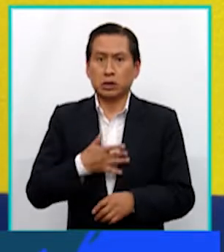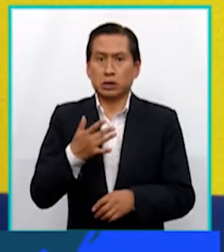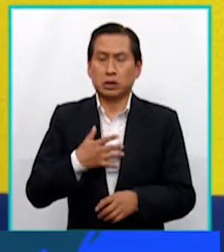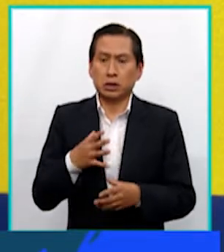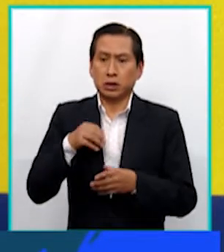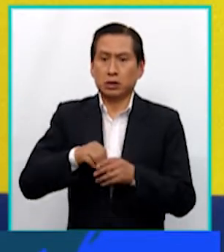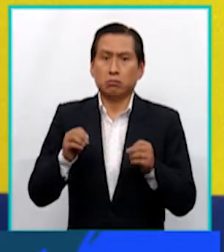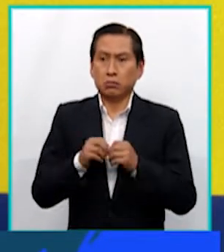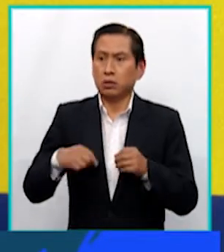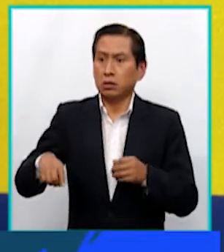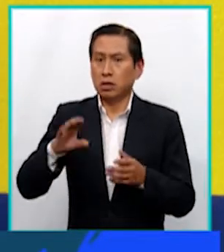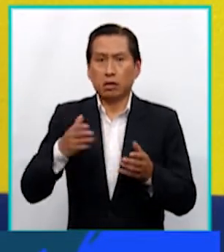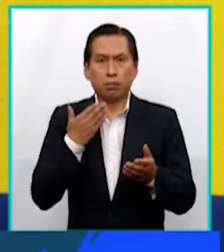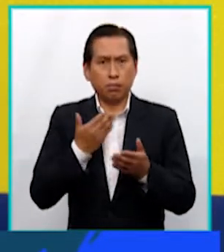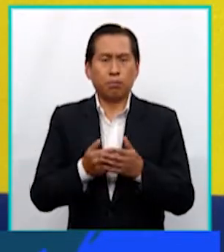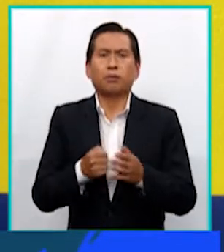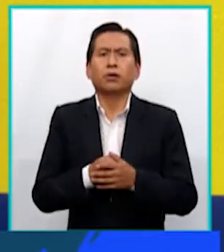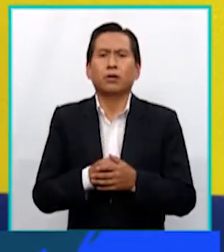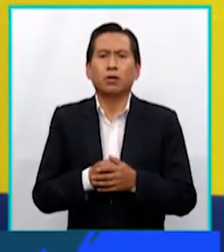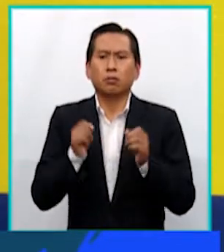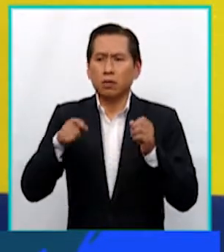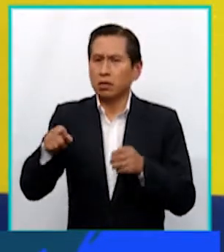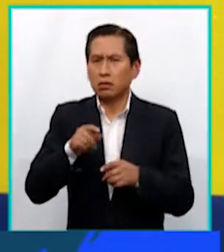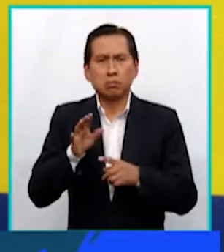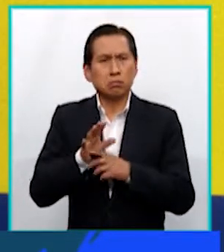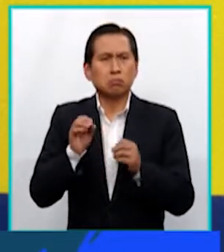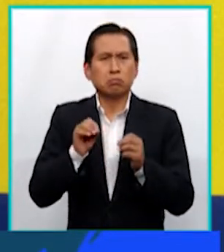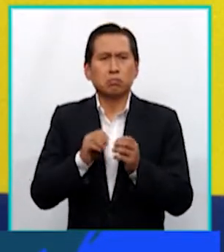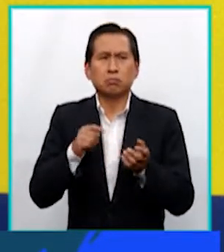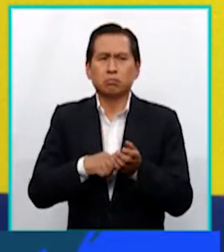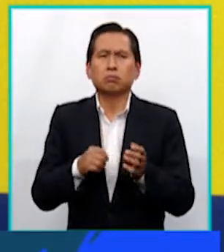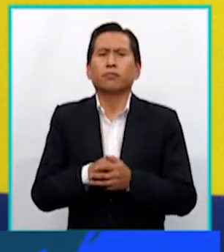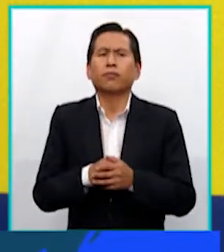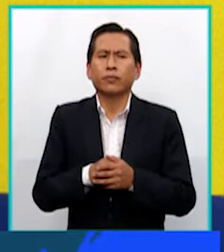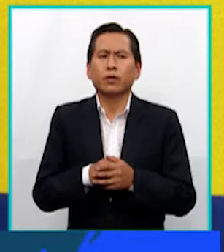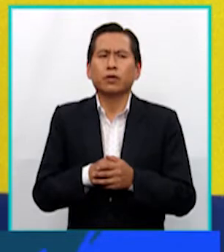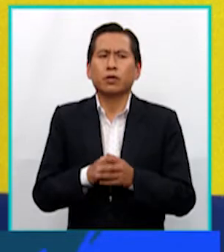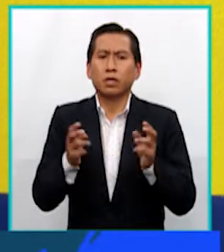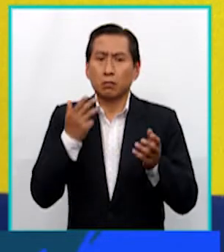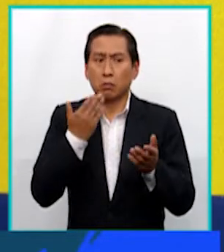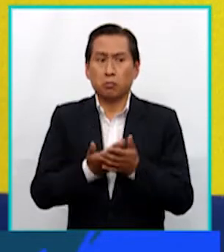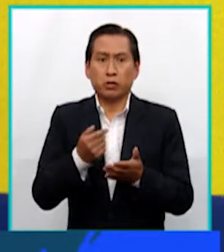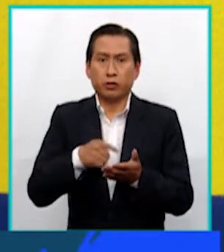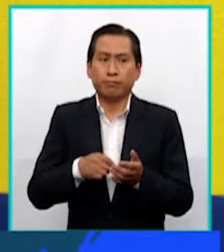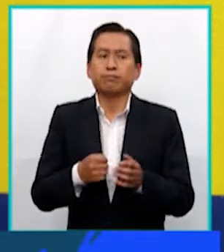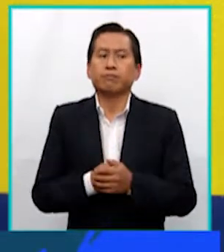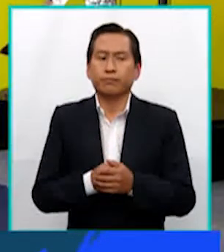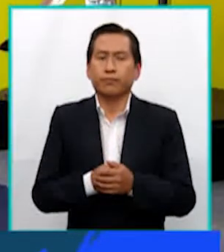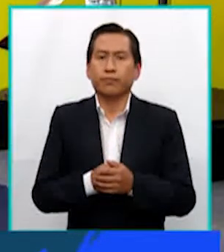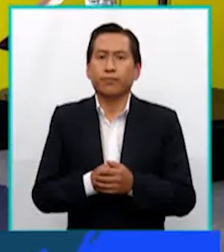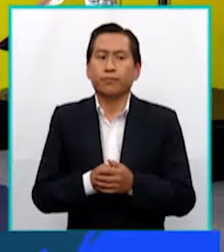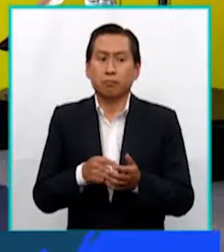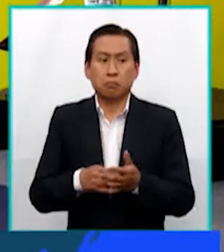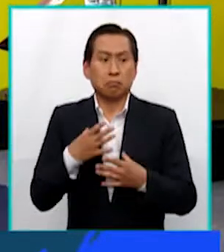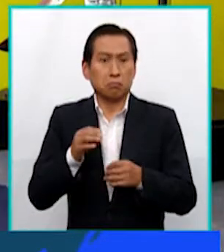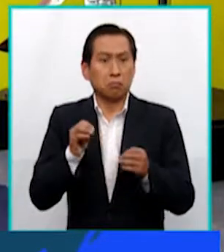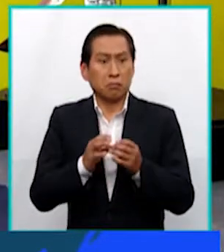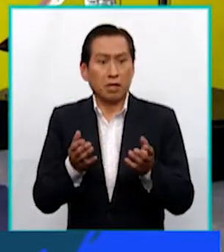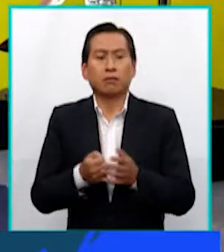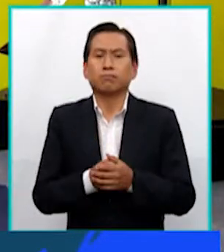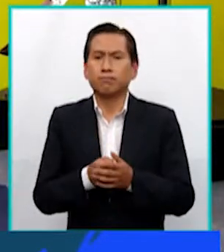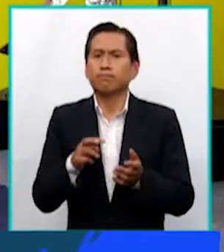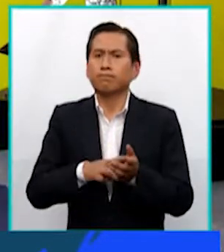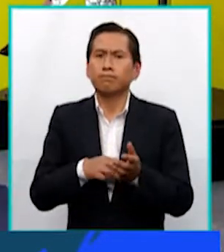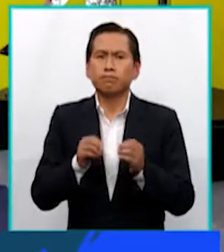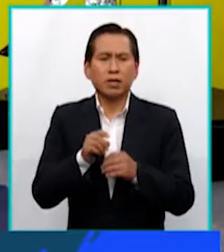pegan muy bien las canciones, la puedes repetir, yo le decía Ají de Lengua, me parece un tema buenísimo, y eso gusta, y va al